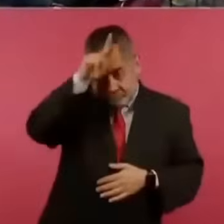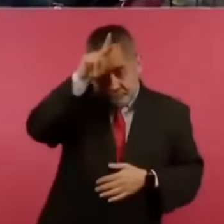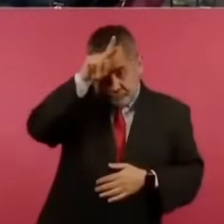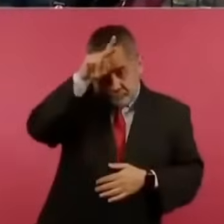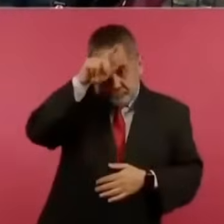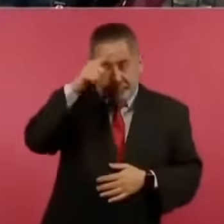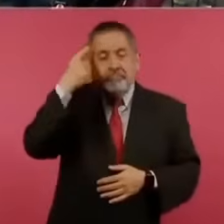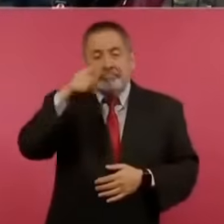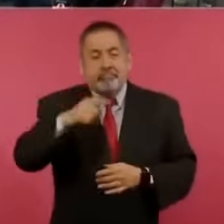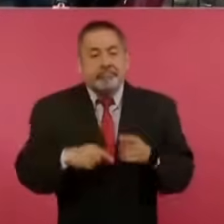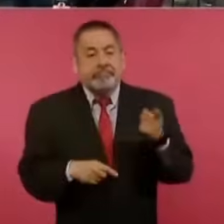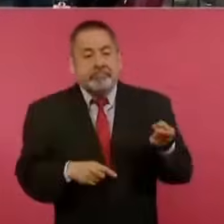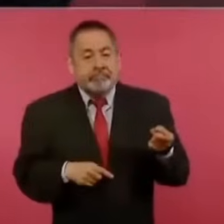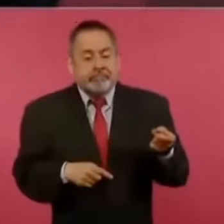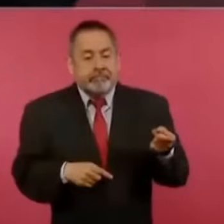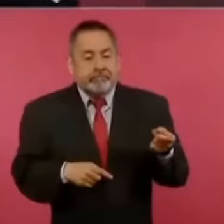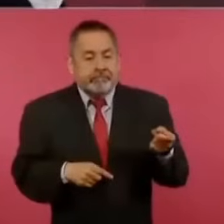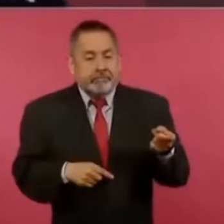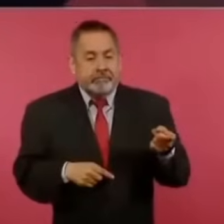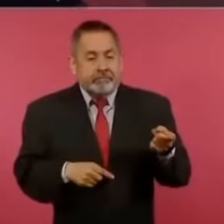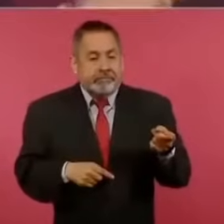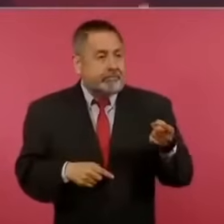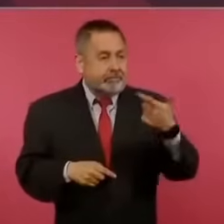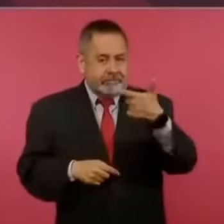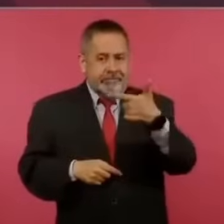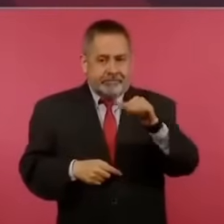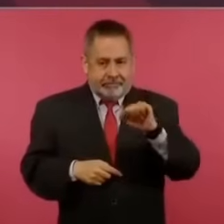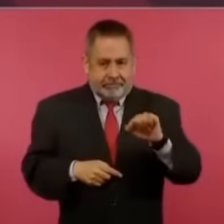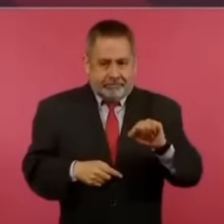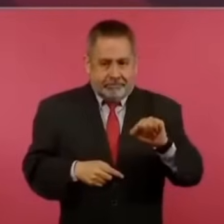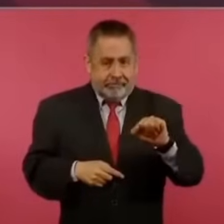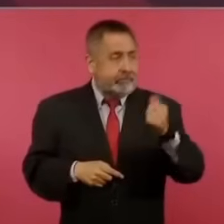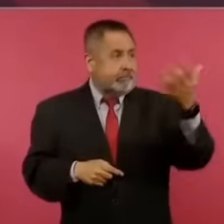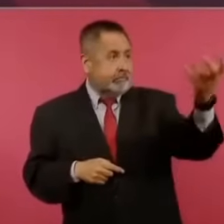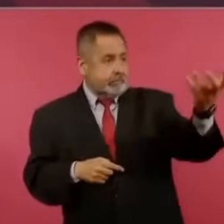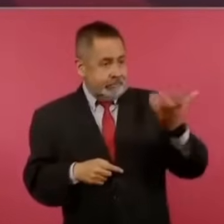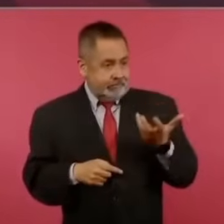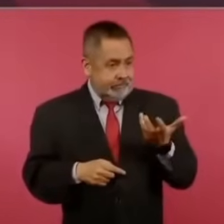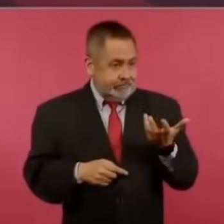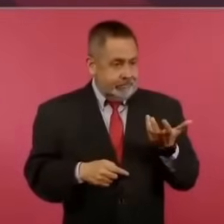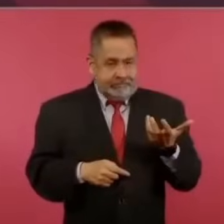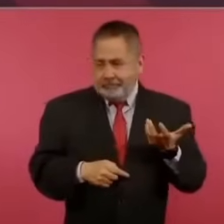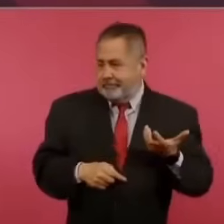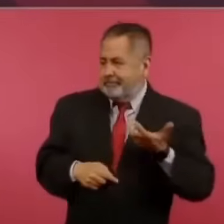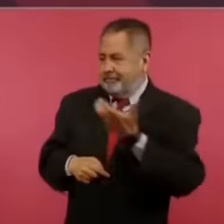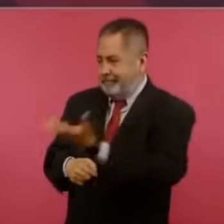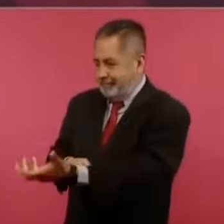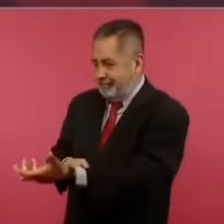para que se traiga gas del Perú a México.